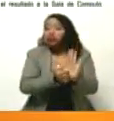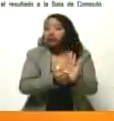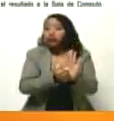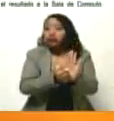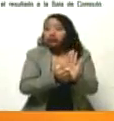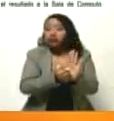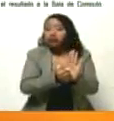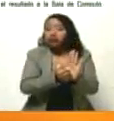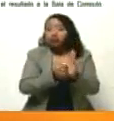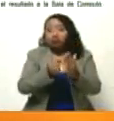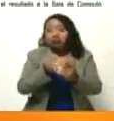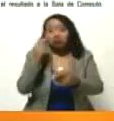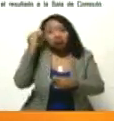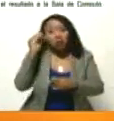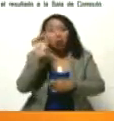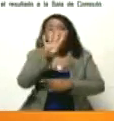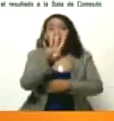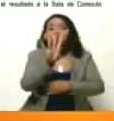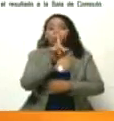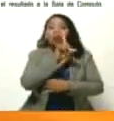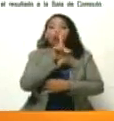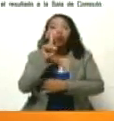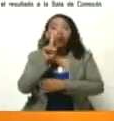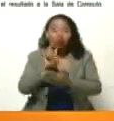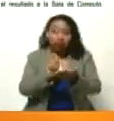a consideración 4